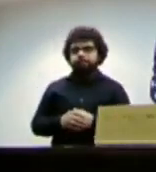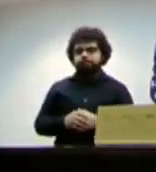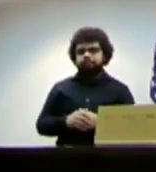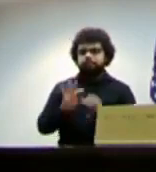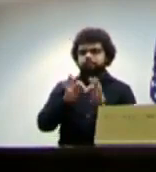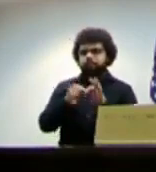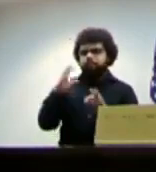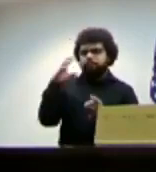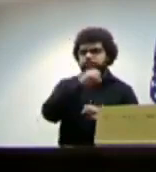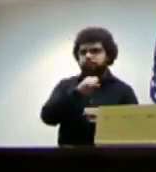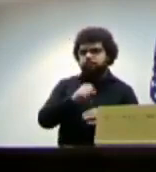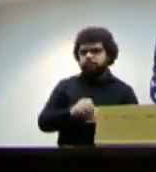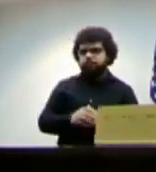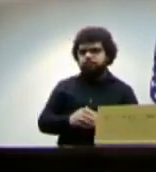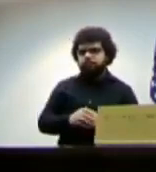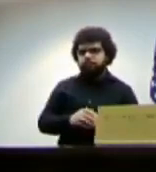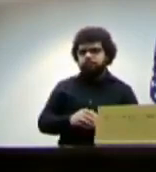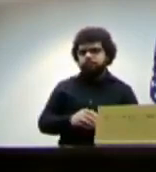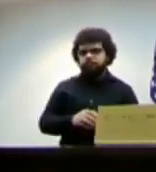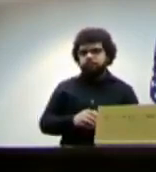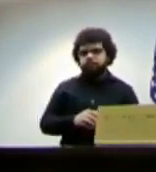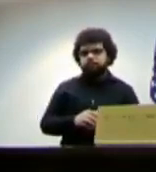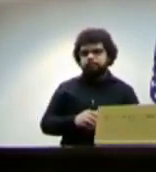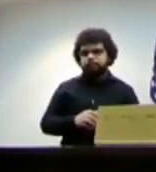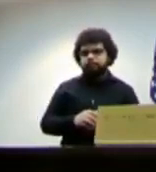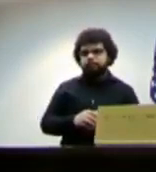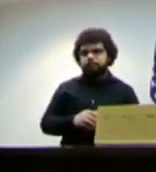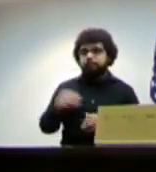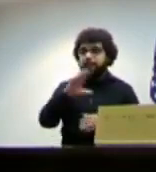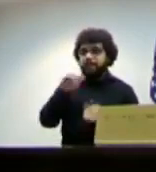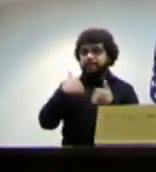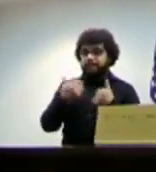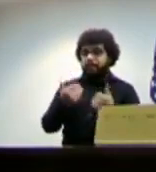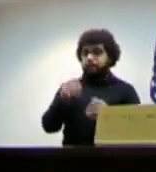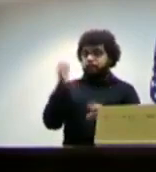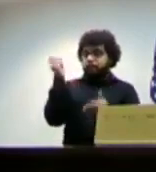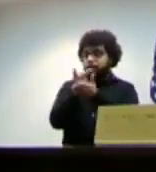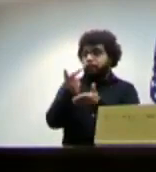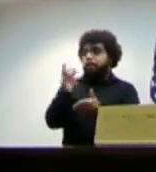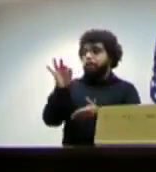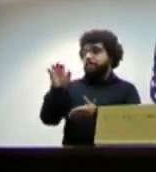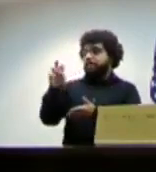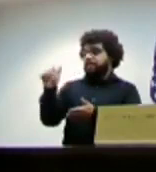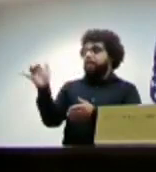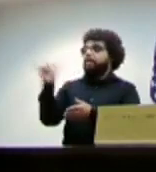combinado nuevo en Palo Seco. Muy bien. Y tenemos aprobado por FEMA también un dinero para